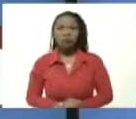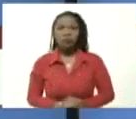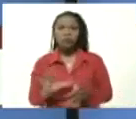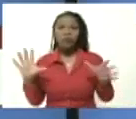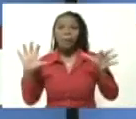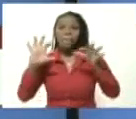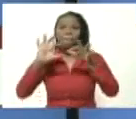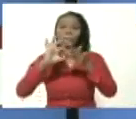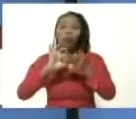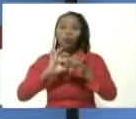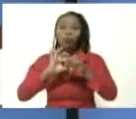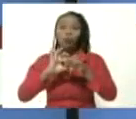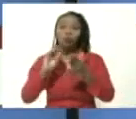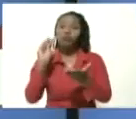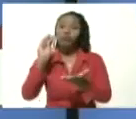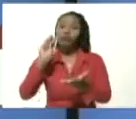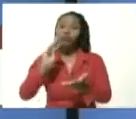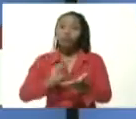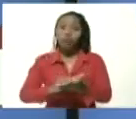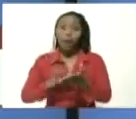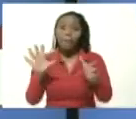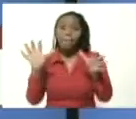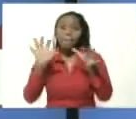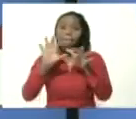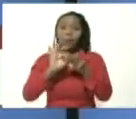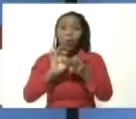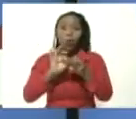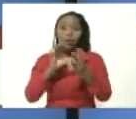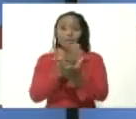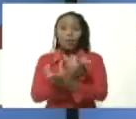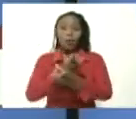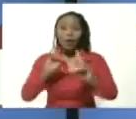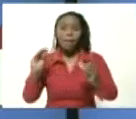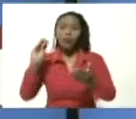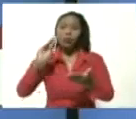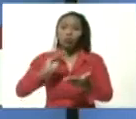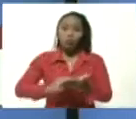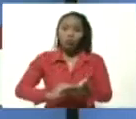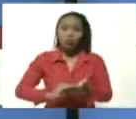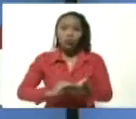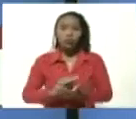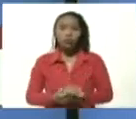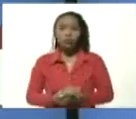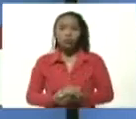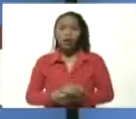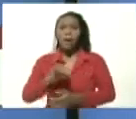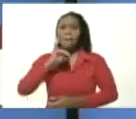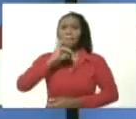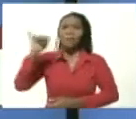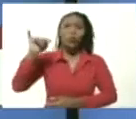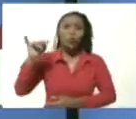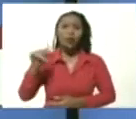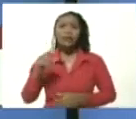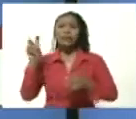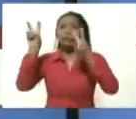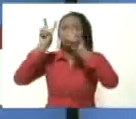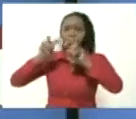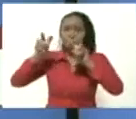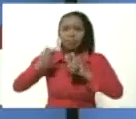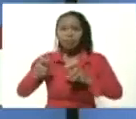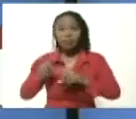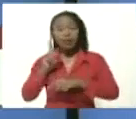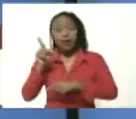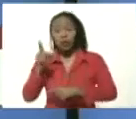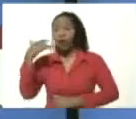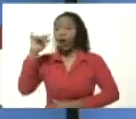Alianza que pusieron, Alianza Democrática, que pusieron unas denuncias, que quiere que se investigue. Bueno,